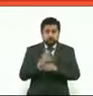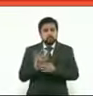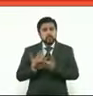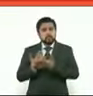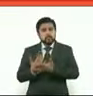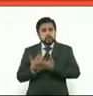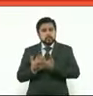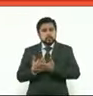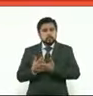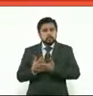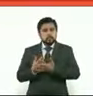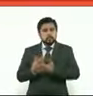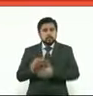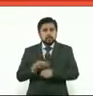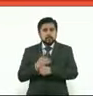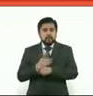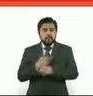maratón.